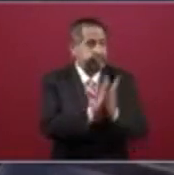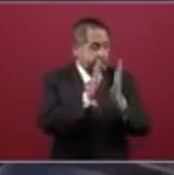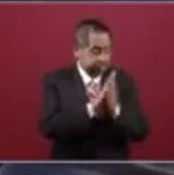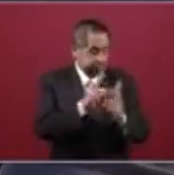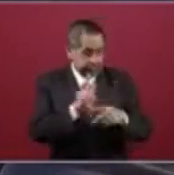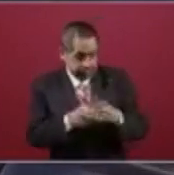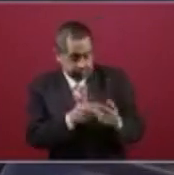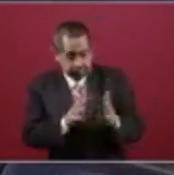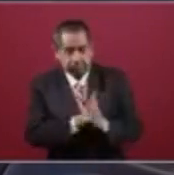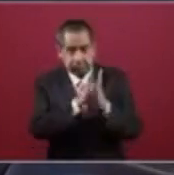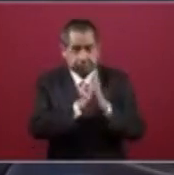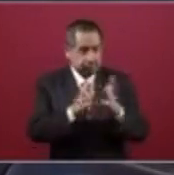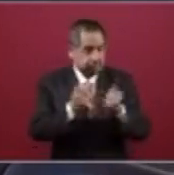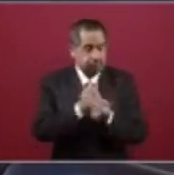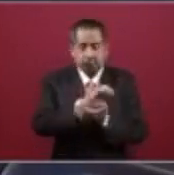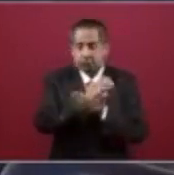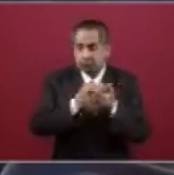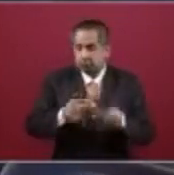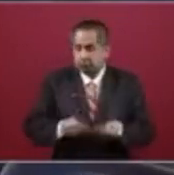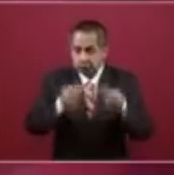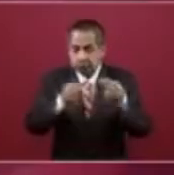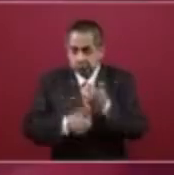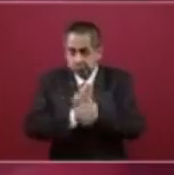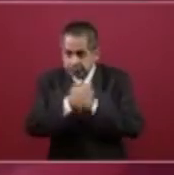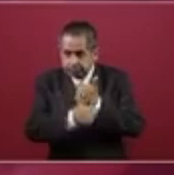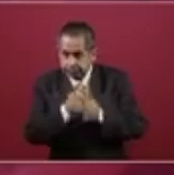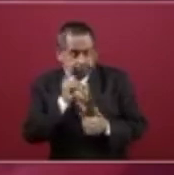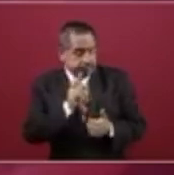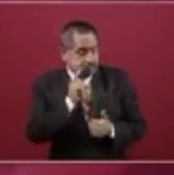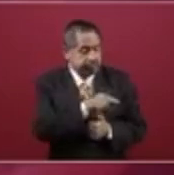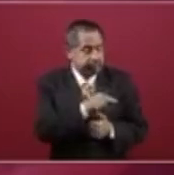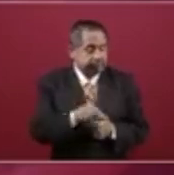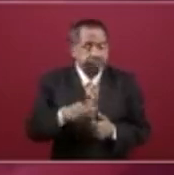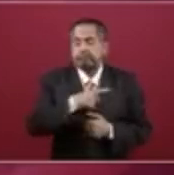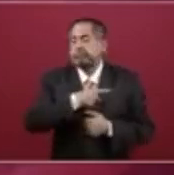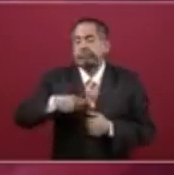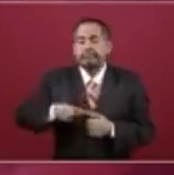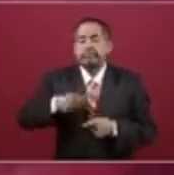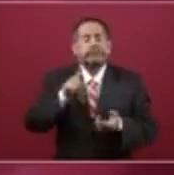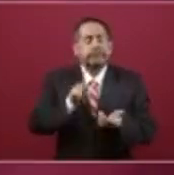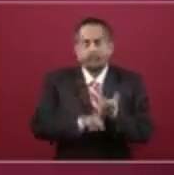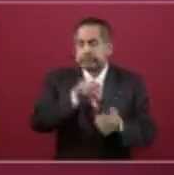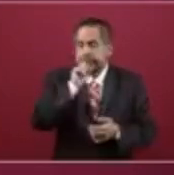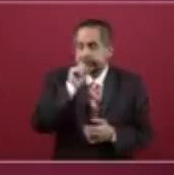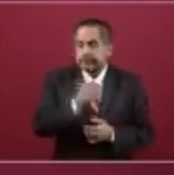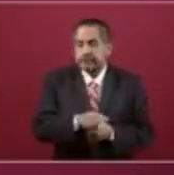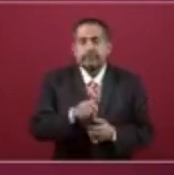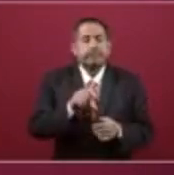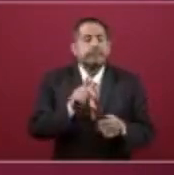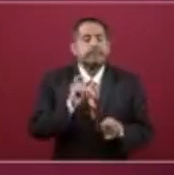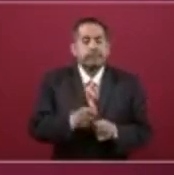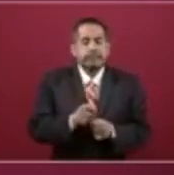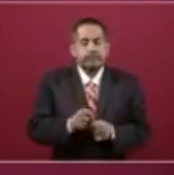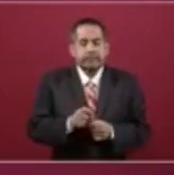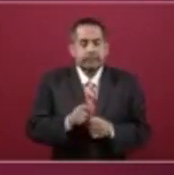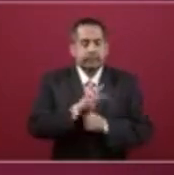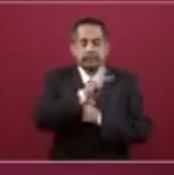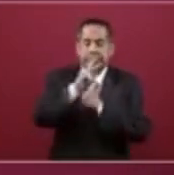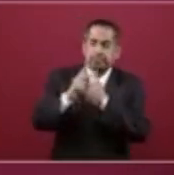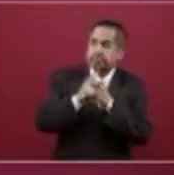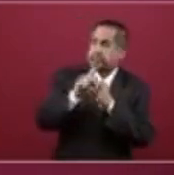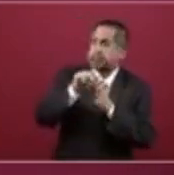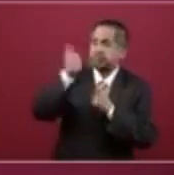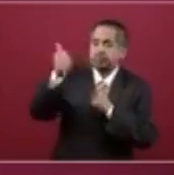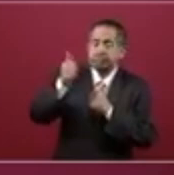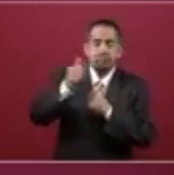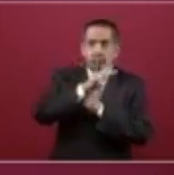en los procesos de licitación tienen que ser también de países